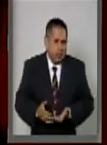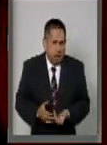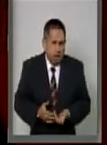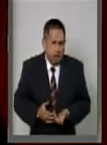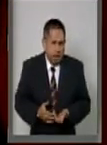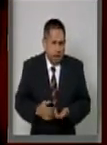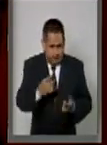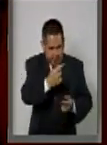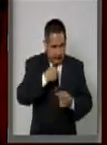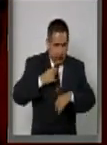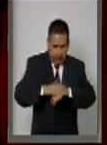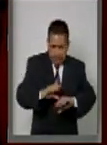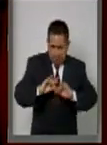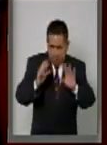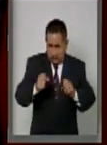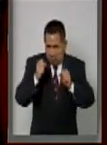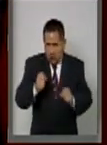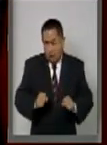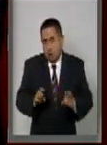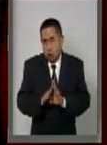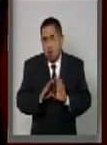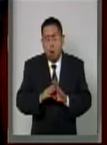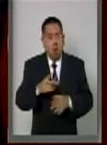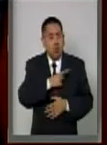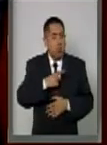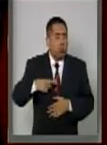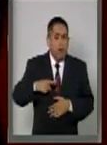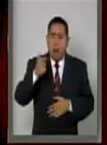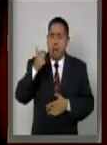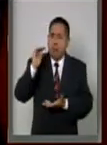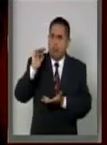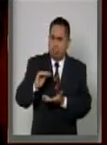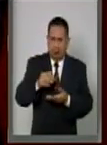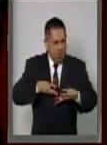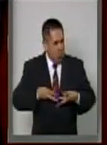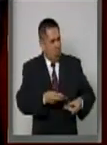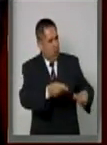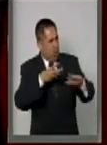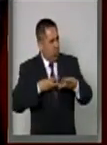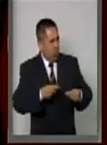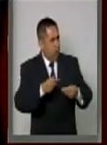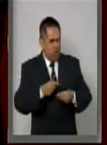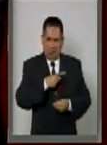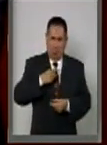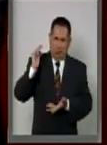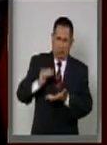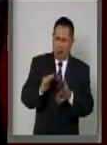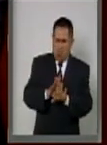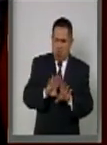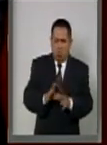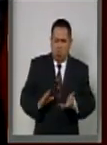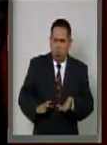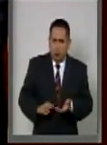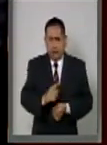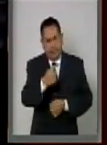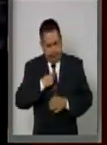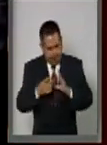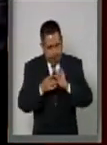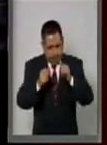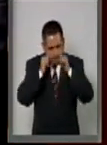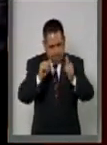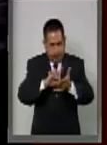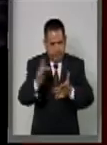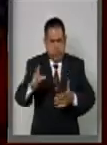propicie la certeza de cómo nuestra deuda baja si gastamos más en los ramos administrativos. Por su atención, muchas gracias,